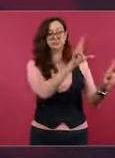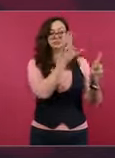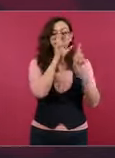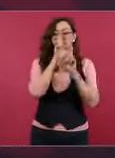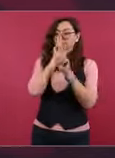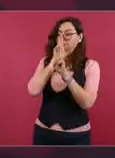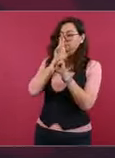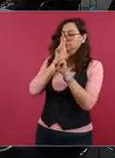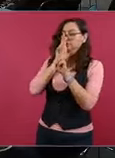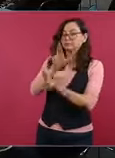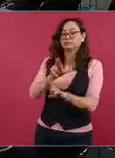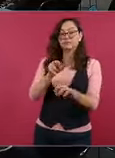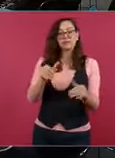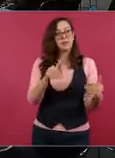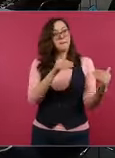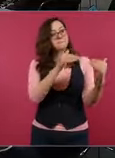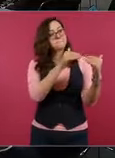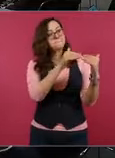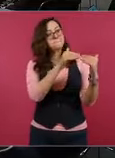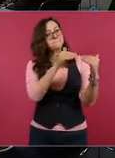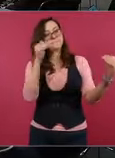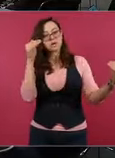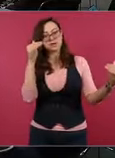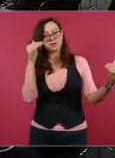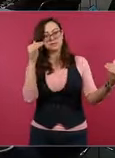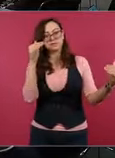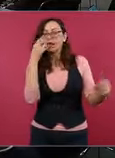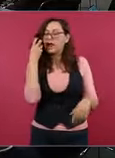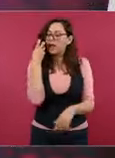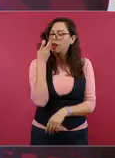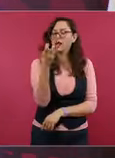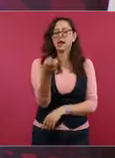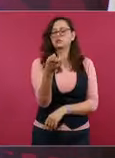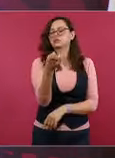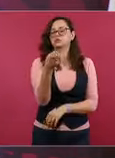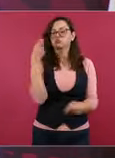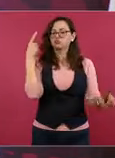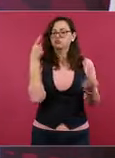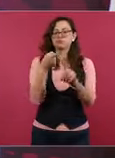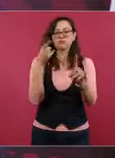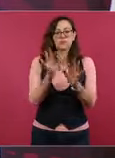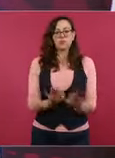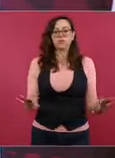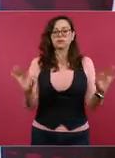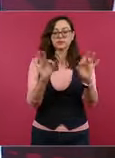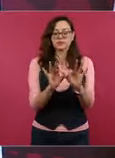Ahí está la clave de todo.